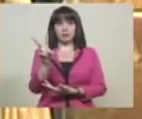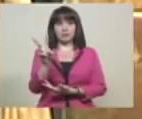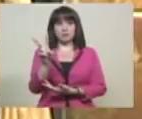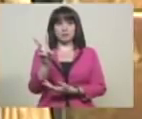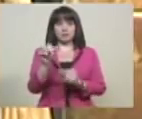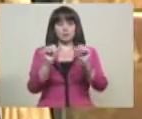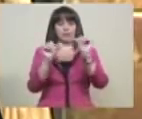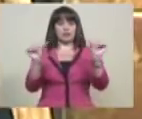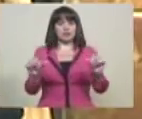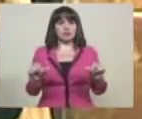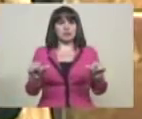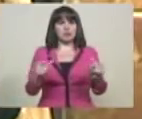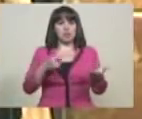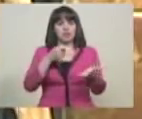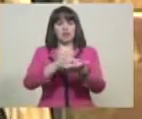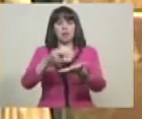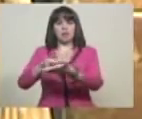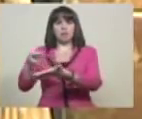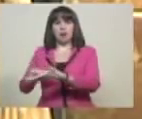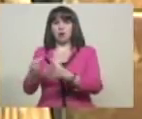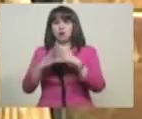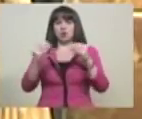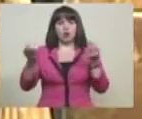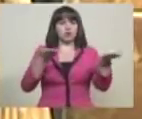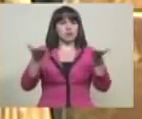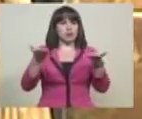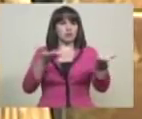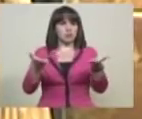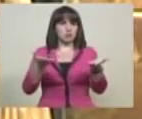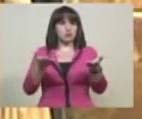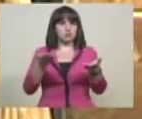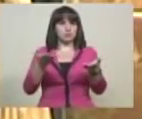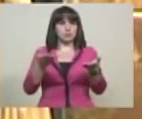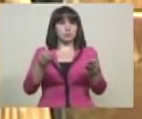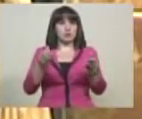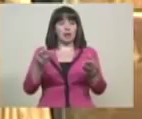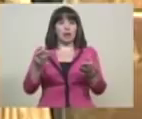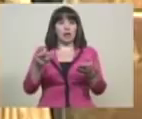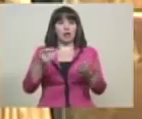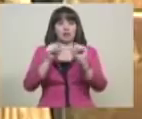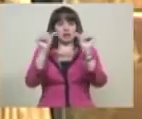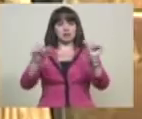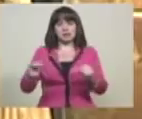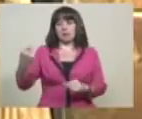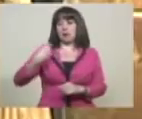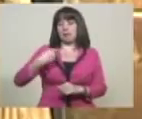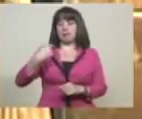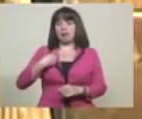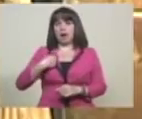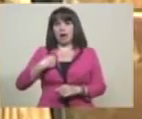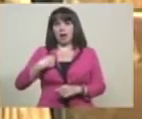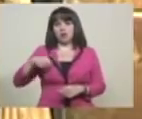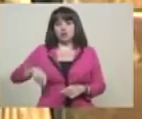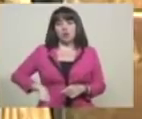del sistema de precios de bienes y servicios y del sistema salarial y de pensiones,